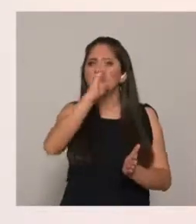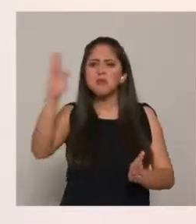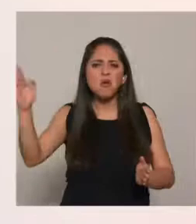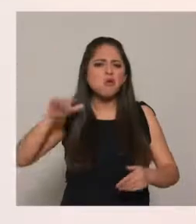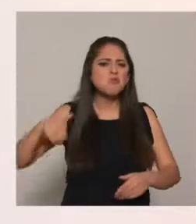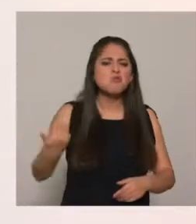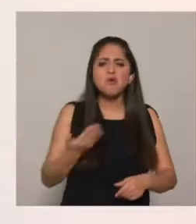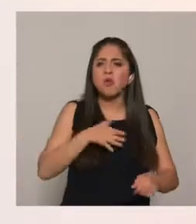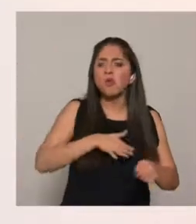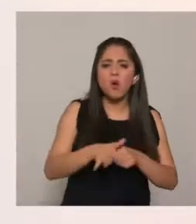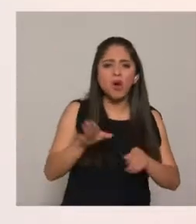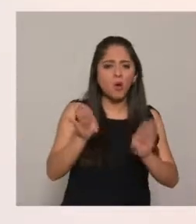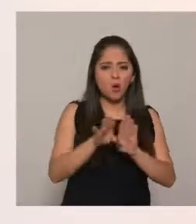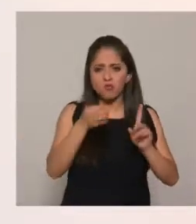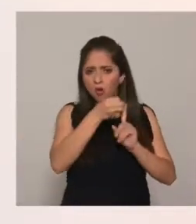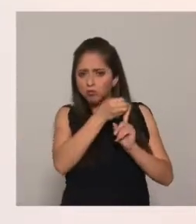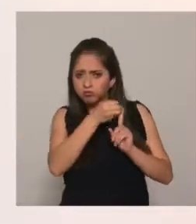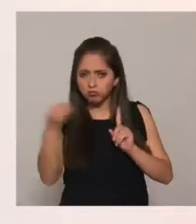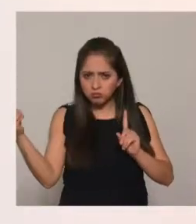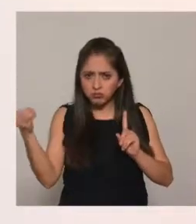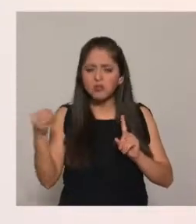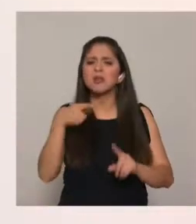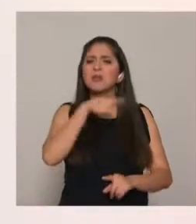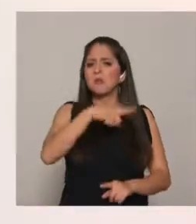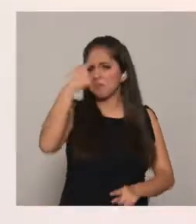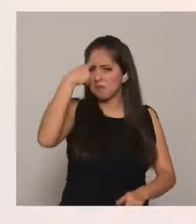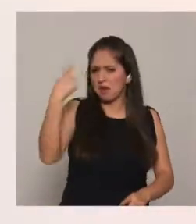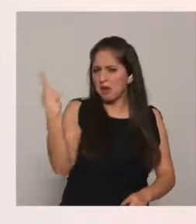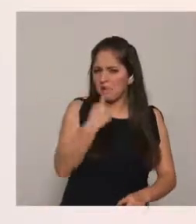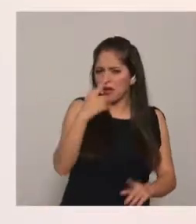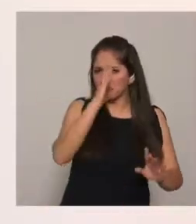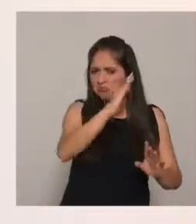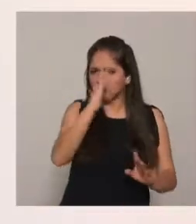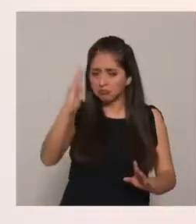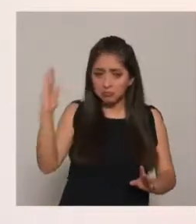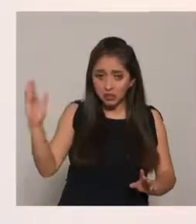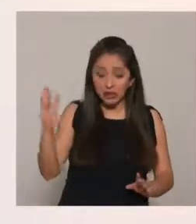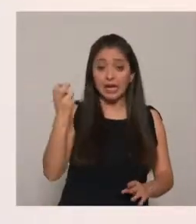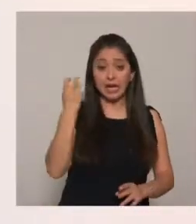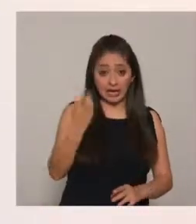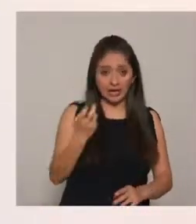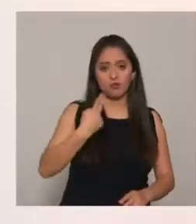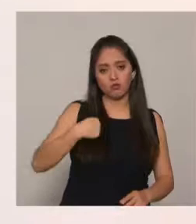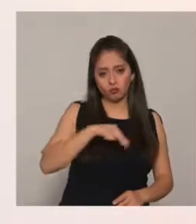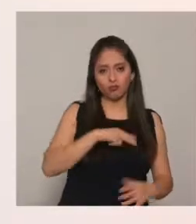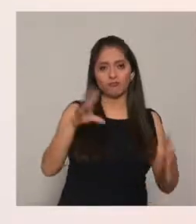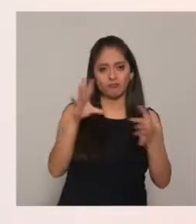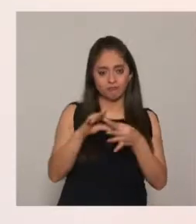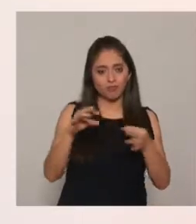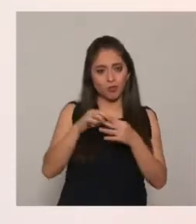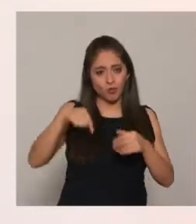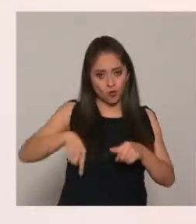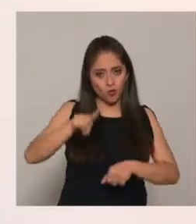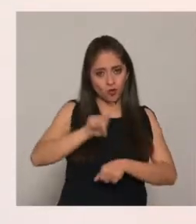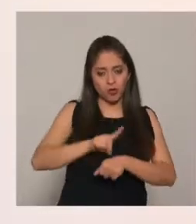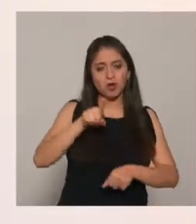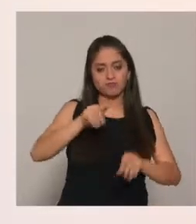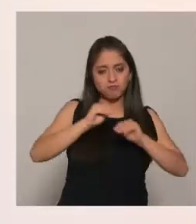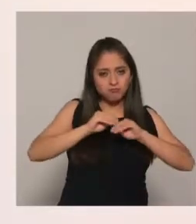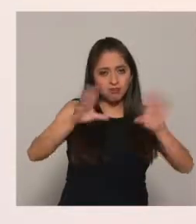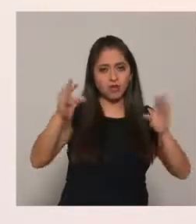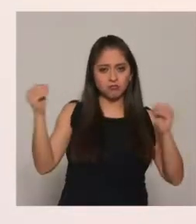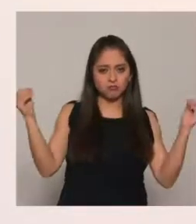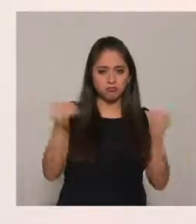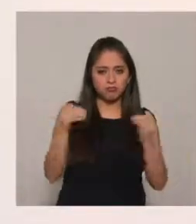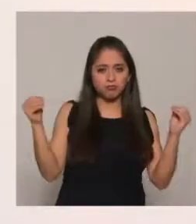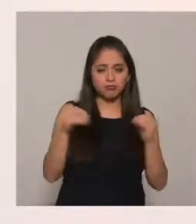está clasificado? Y además, ¿para qué? ¿Cuál es el objetivo? Bueno, pues de todo esto vamos precisamente a dilucidar en esta mesa de análisis